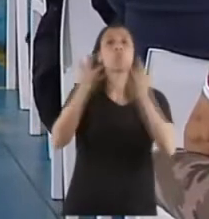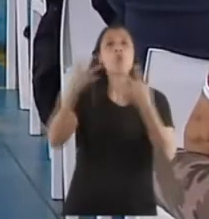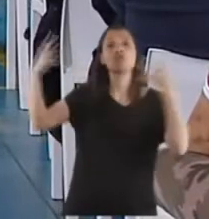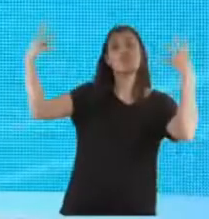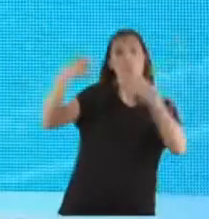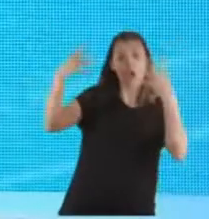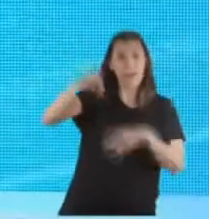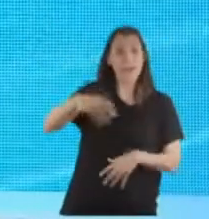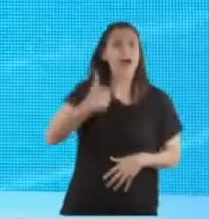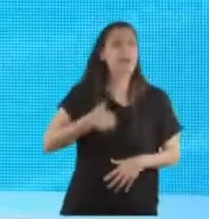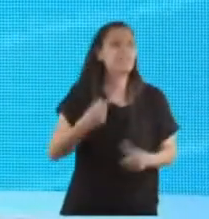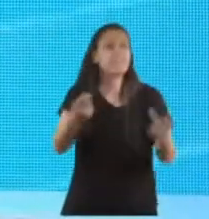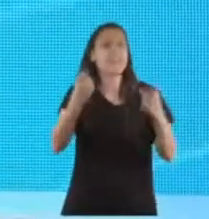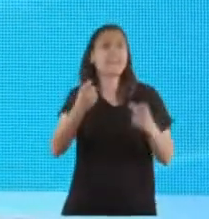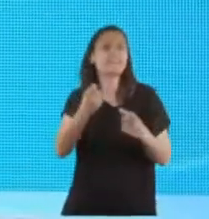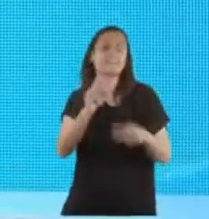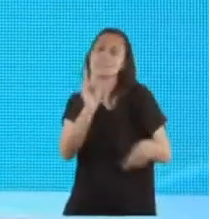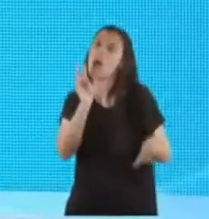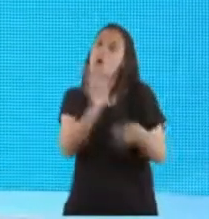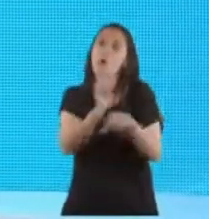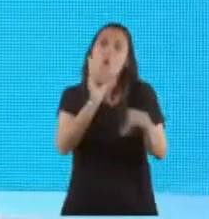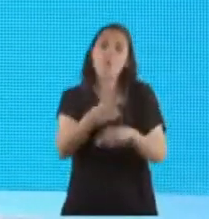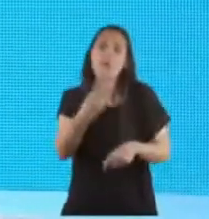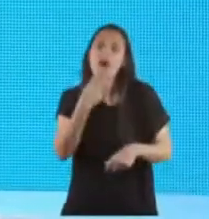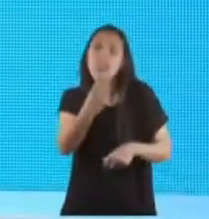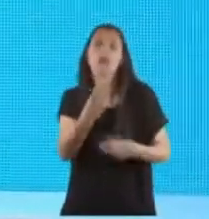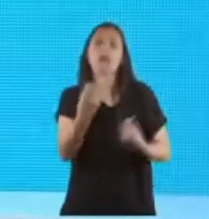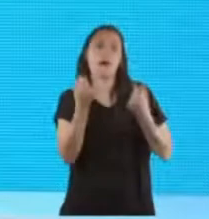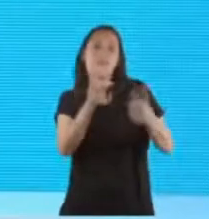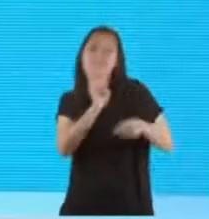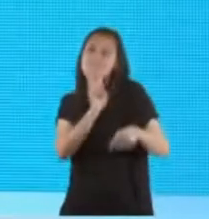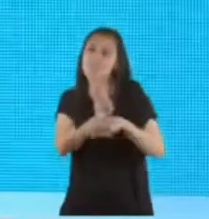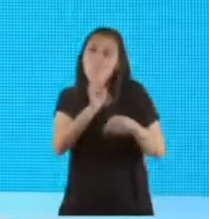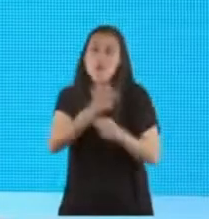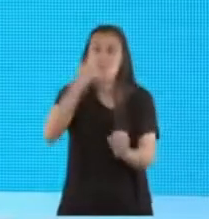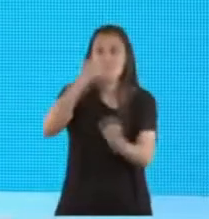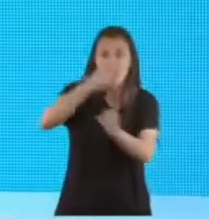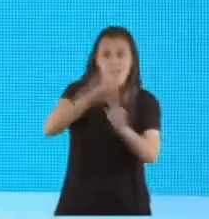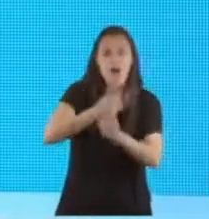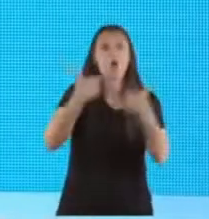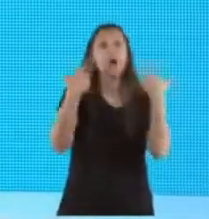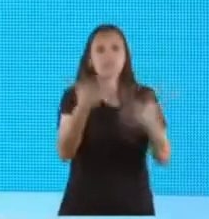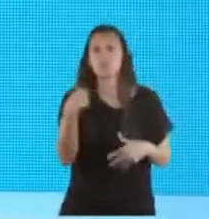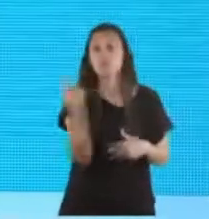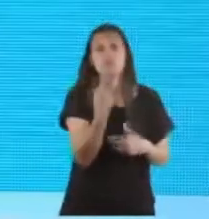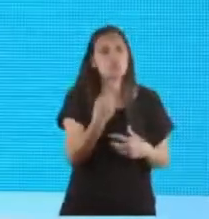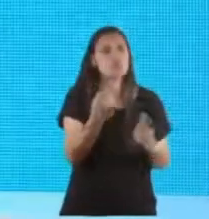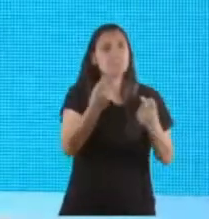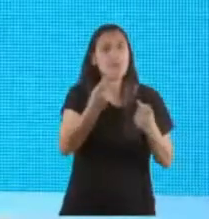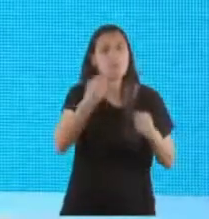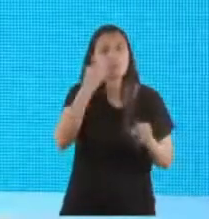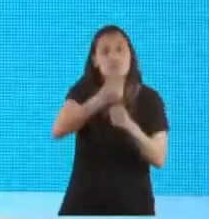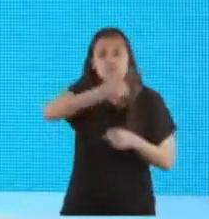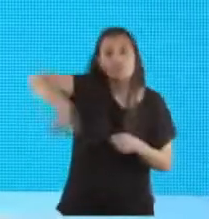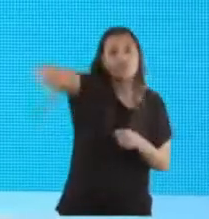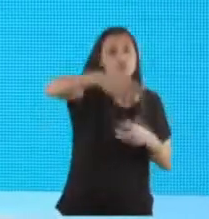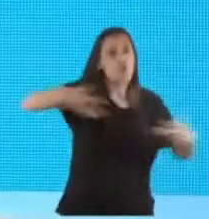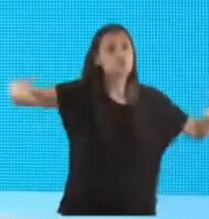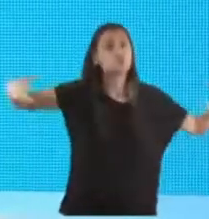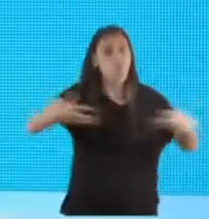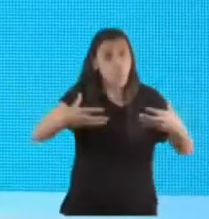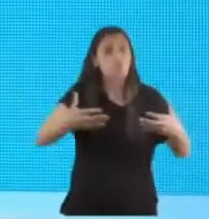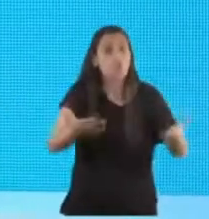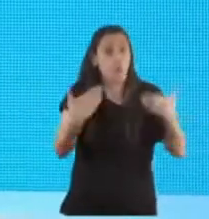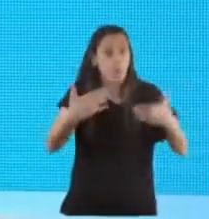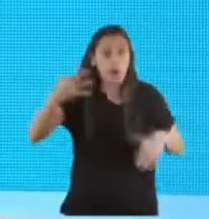necesita energía para seguir cuidando trabajos y para eso necesitamos que entre todos podamos